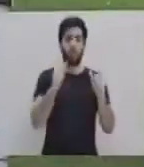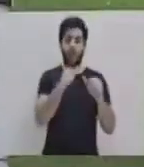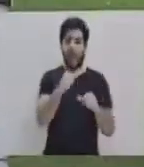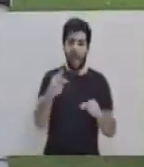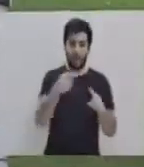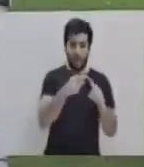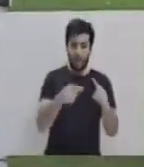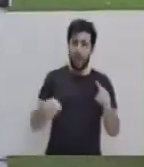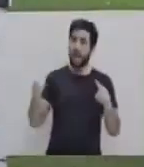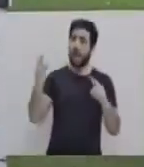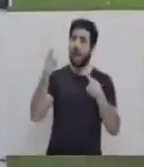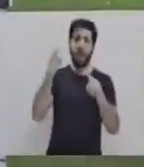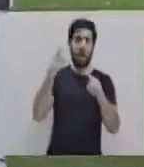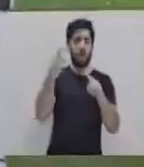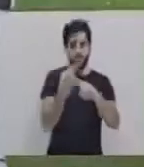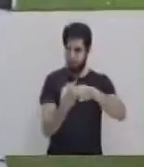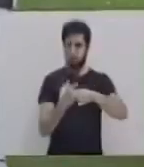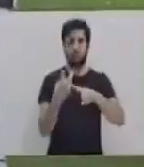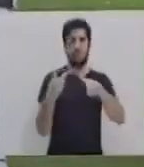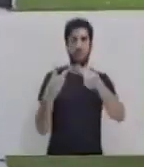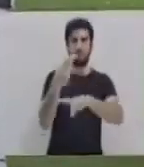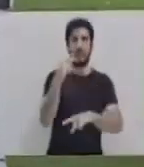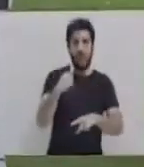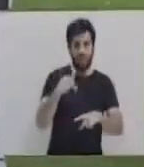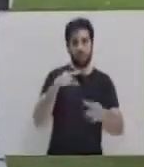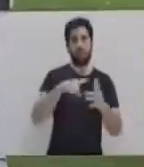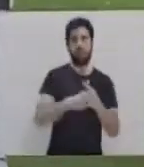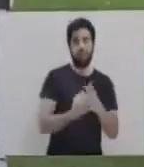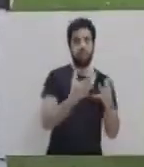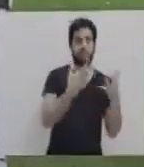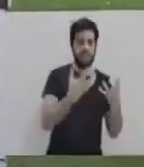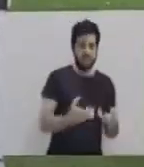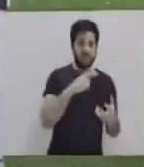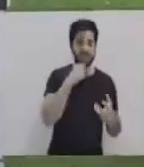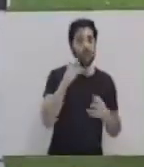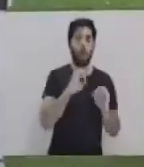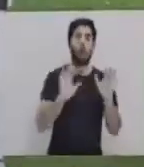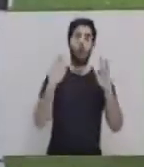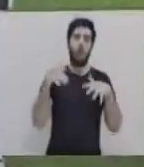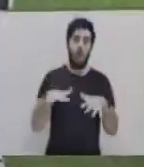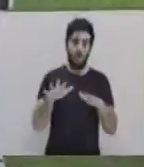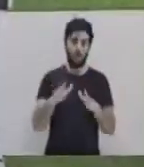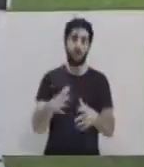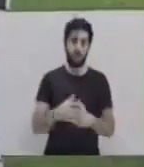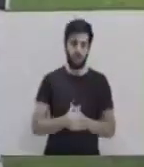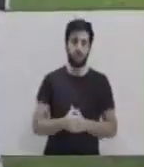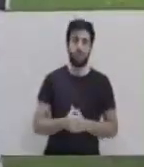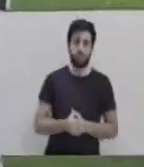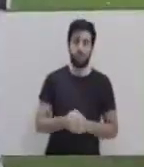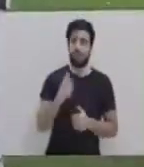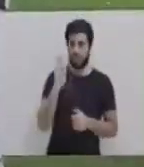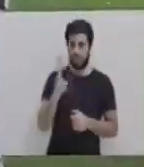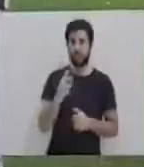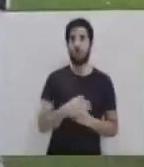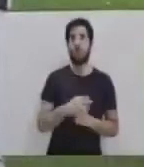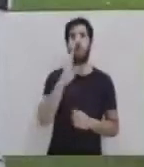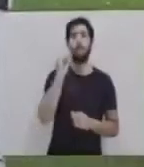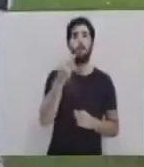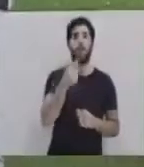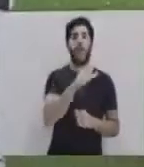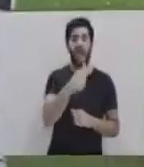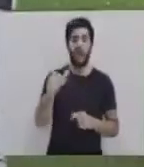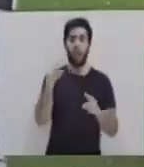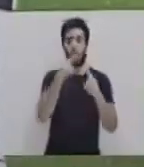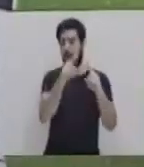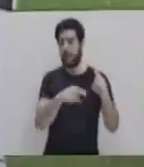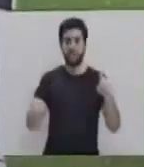ahí pues donde se forma el fenómeno del niño y el fenómeno de la niña. Claro, pero debe de ser en las corrientes interoceánicas porque el ciclo del agua